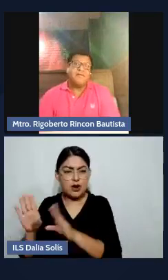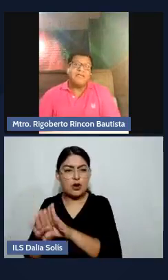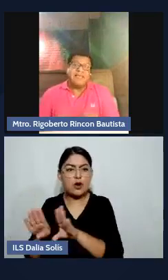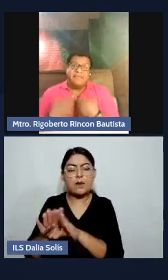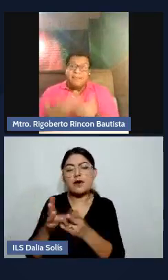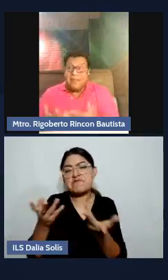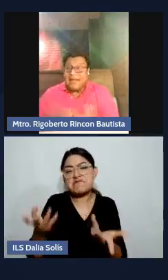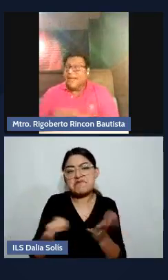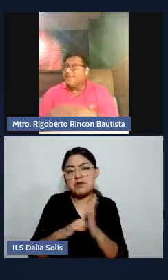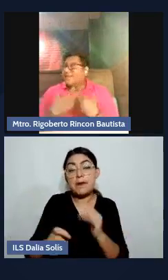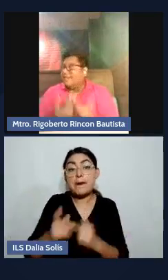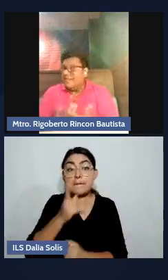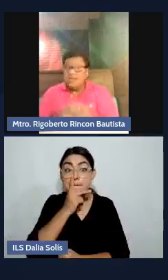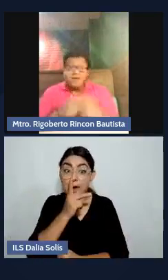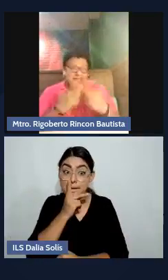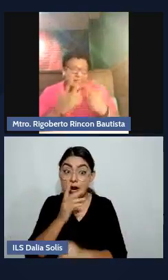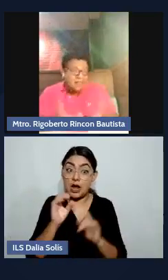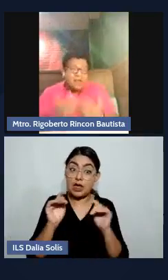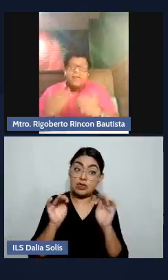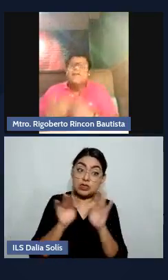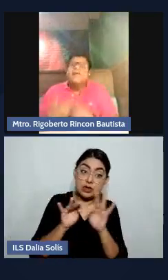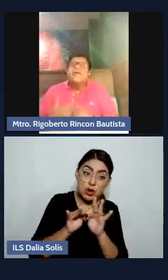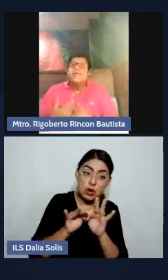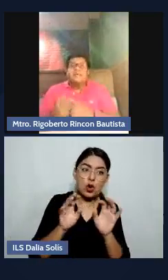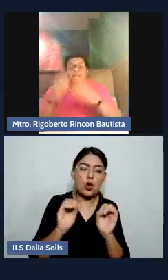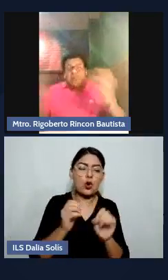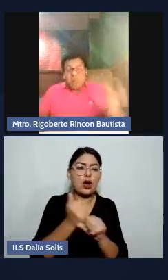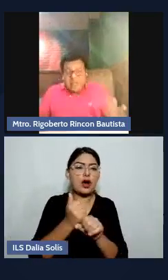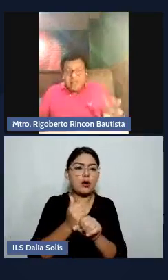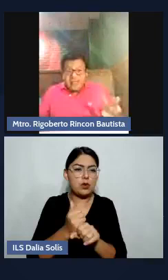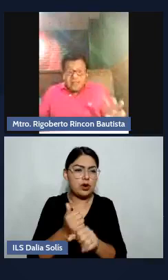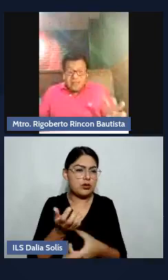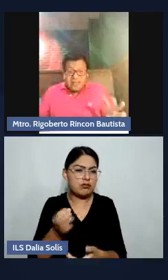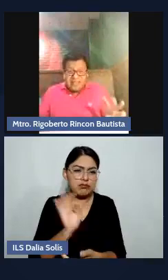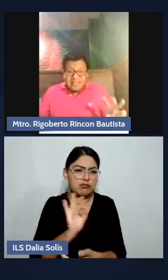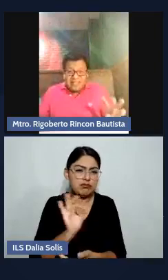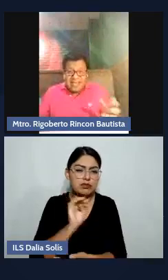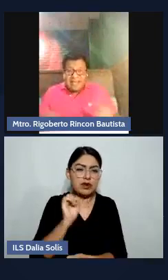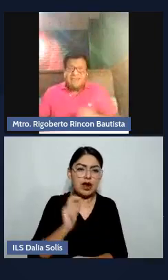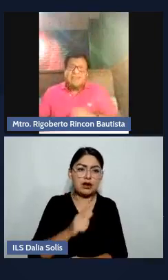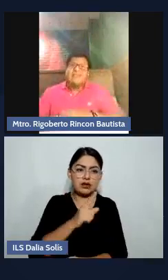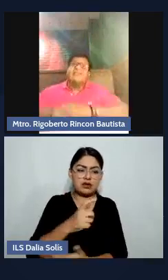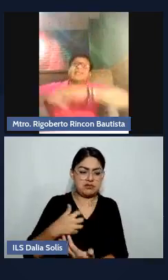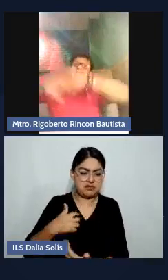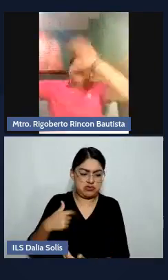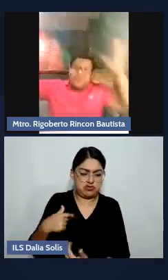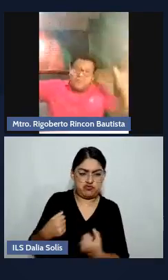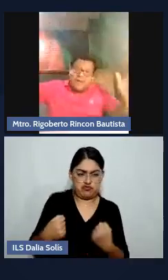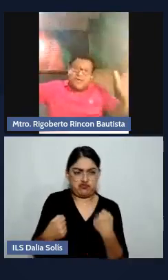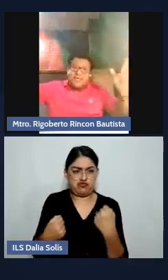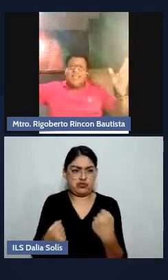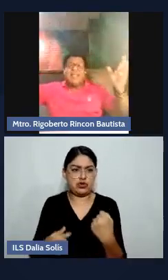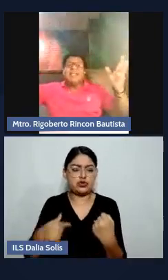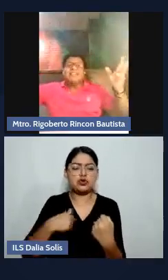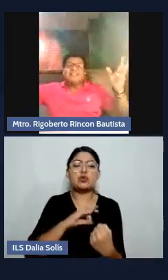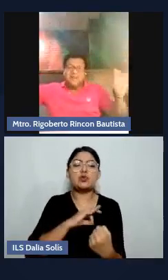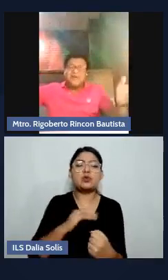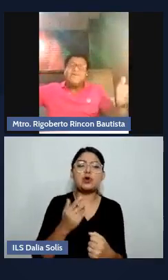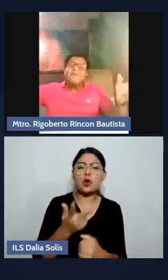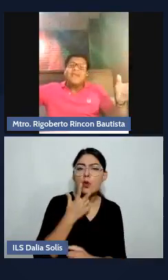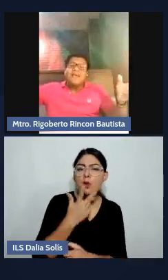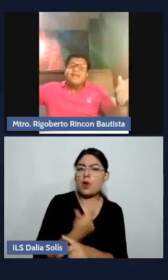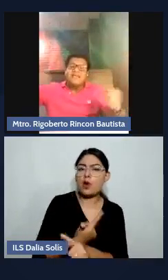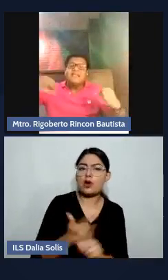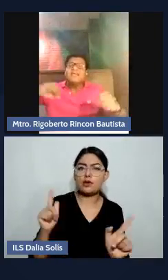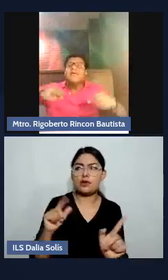papá, que sea tío, que sea abuelo, y que pues como a él no se le puede decir nada, pues él tiene derecho de fumar donde quiera, ¿no? Sin